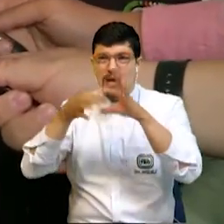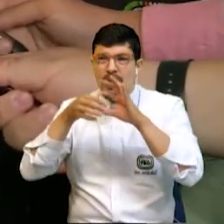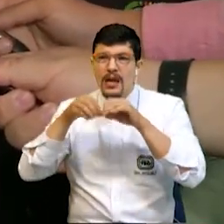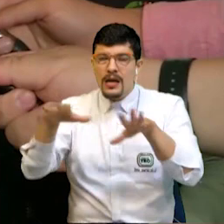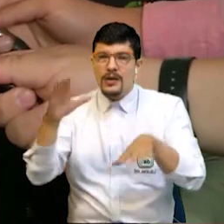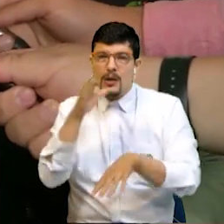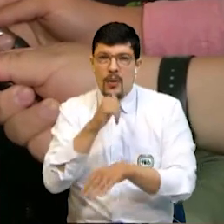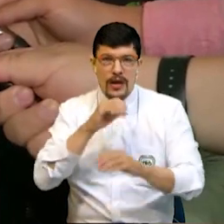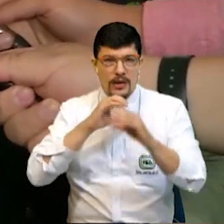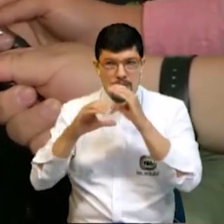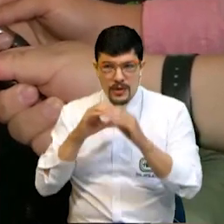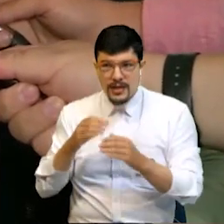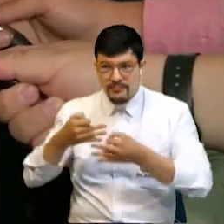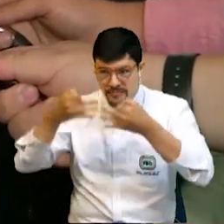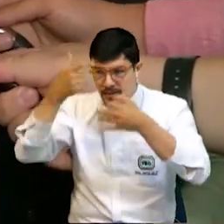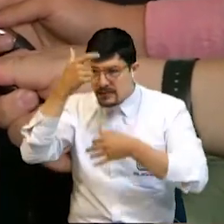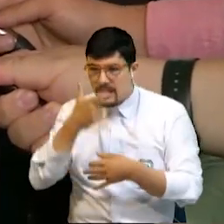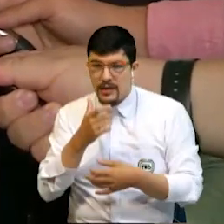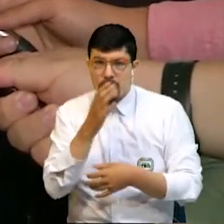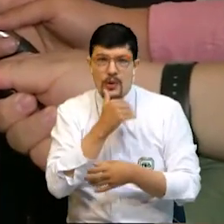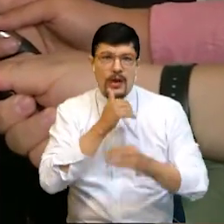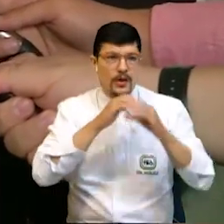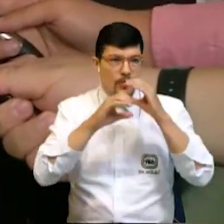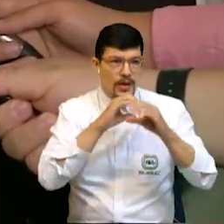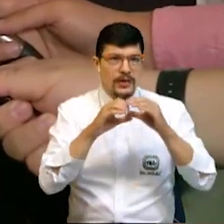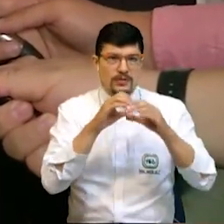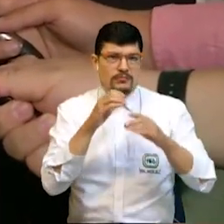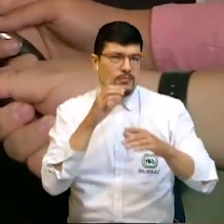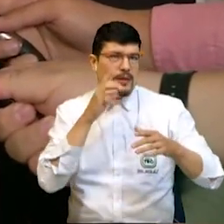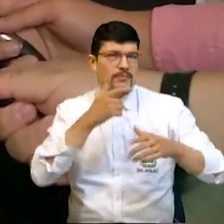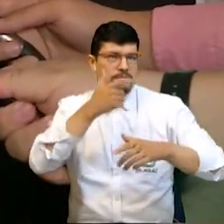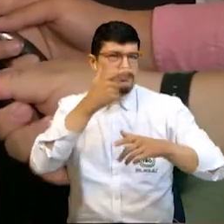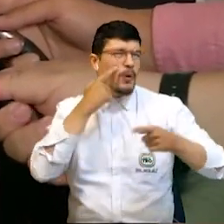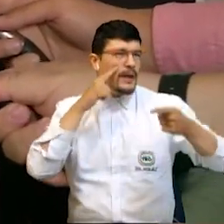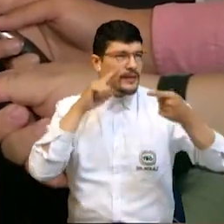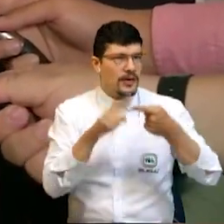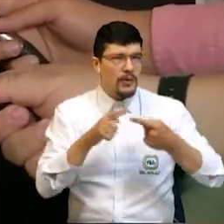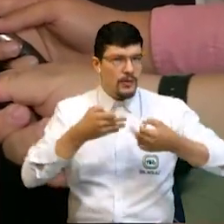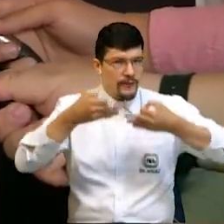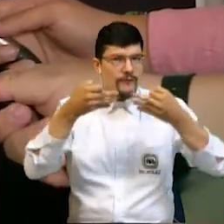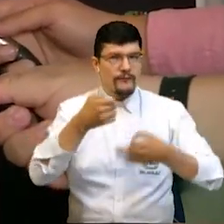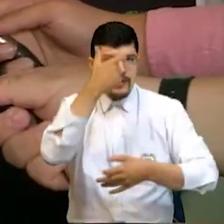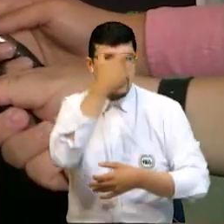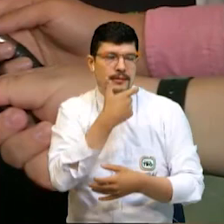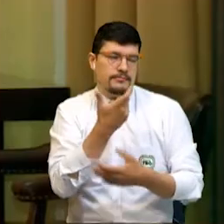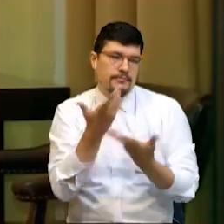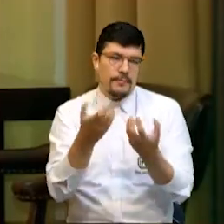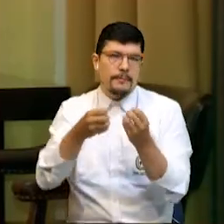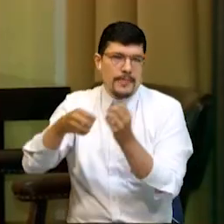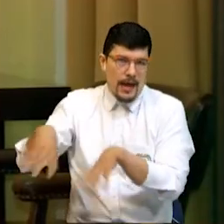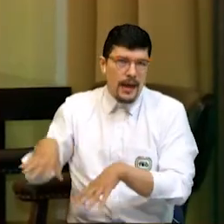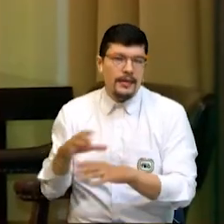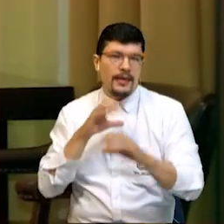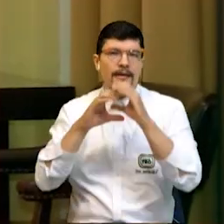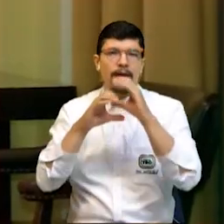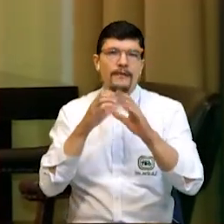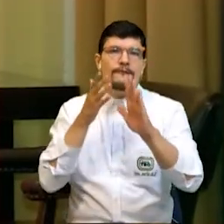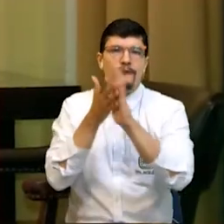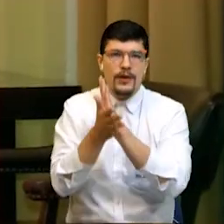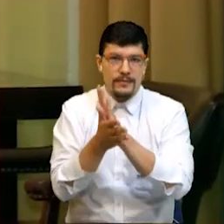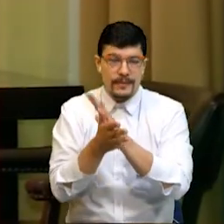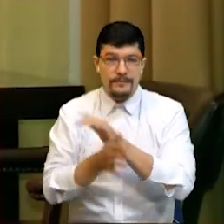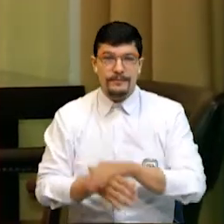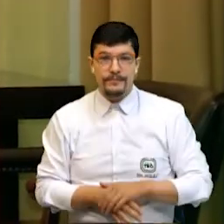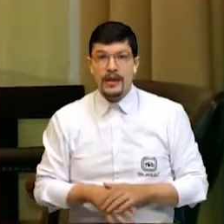no tenemos un canal serio si no tenemos un canal profesional objetivo pues podemos estar perdiendo la grandeza de lo que es la información por su